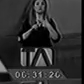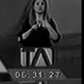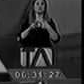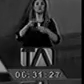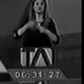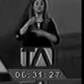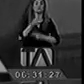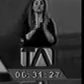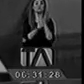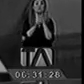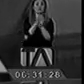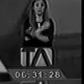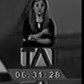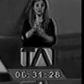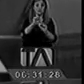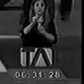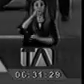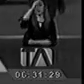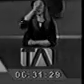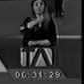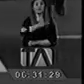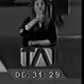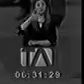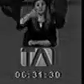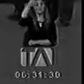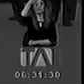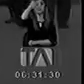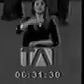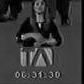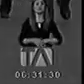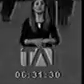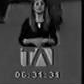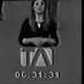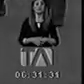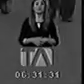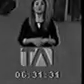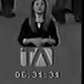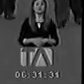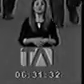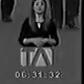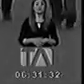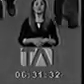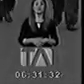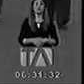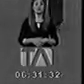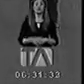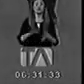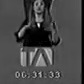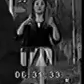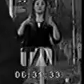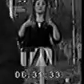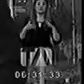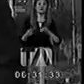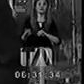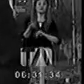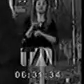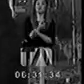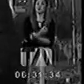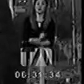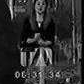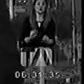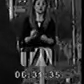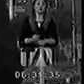el exministro de Defensa y el alto mando militar. Un escenario prácticamente imposible en la Revolución Ciudadana. Y es que a través